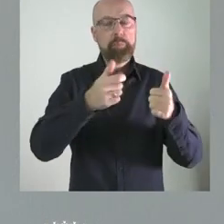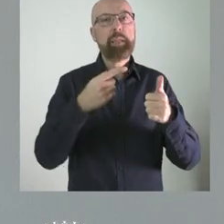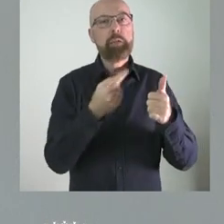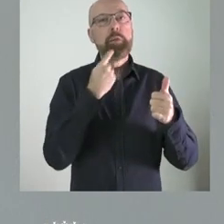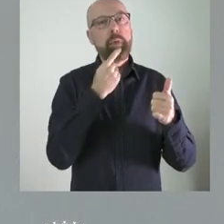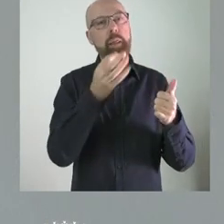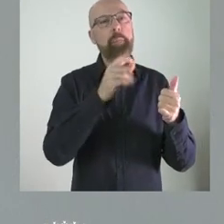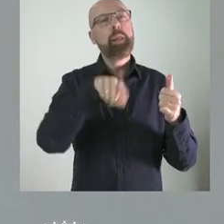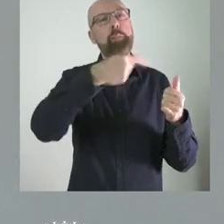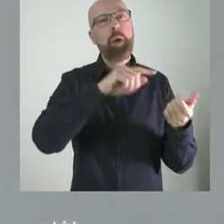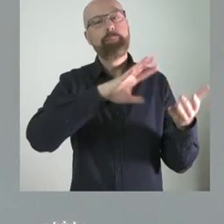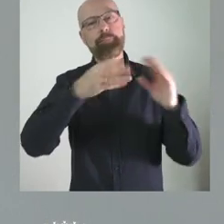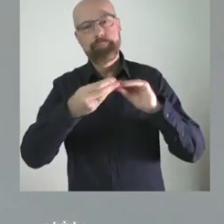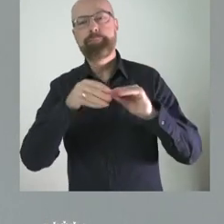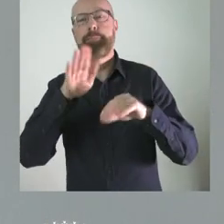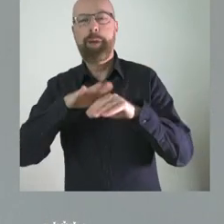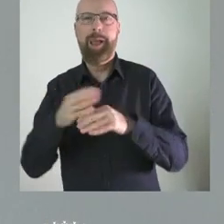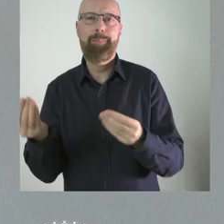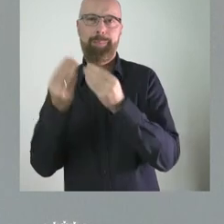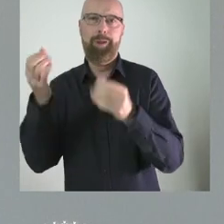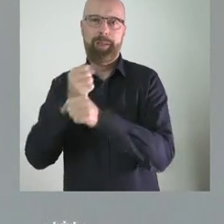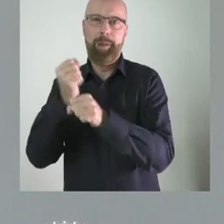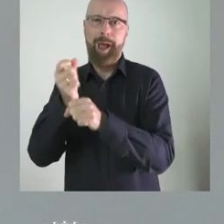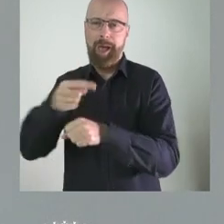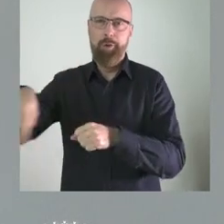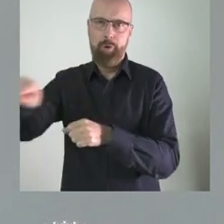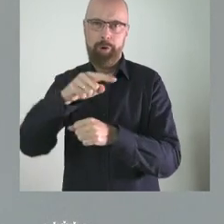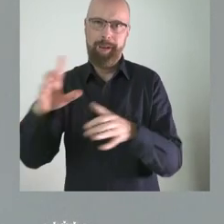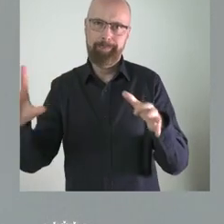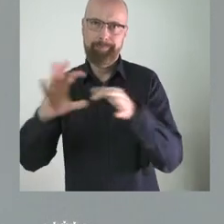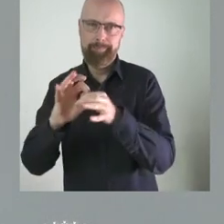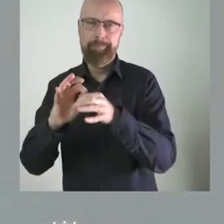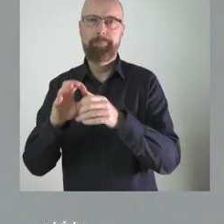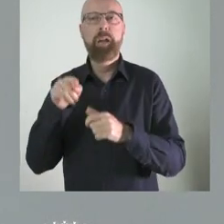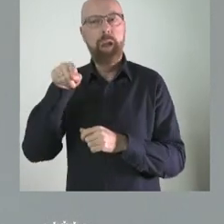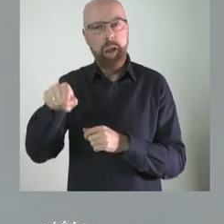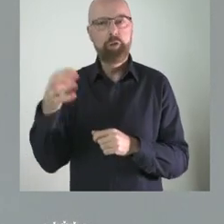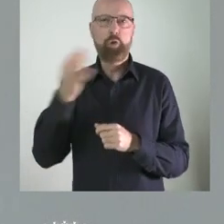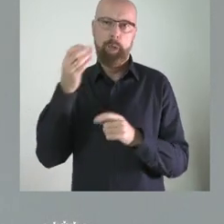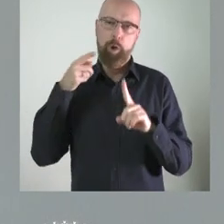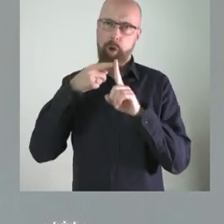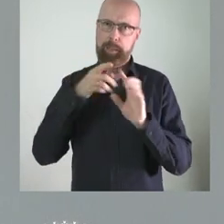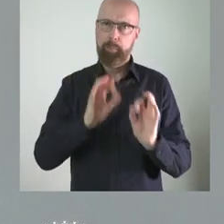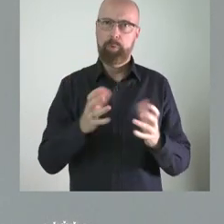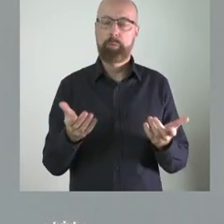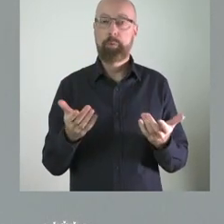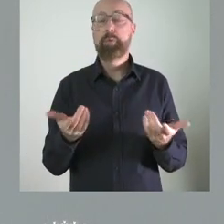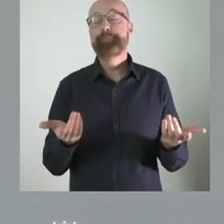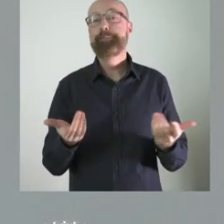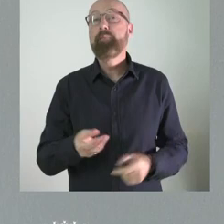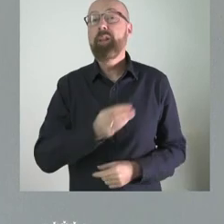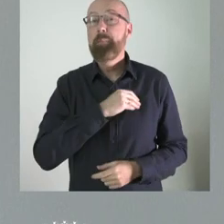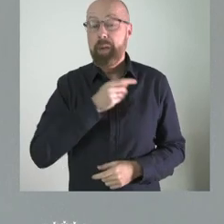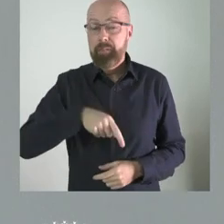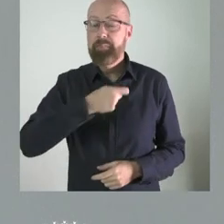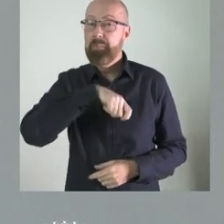mejoras retributivas del conjunto de los trabajadores que están en esas empresas y por tanto es ahí donde hay que insistir desgraciadamente España ha perdido